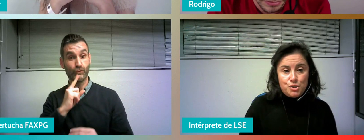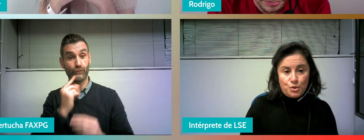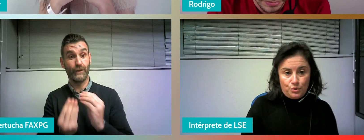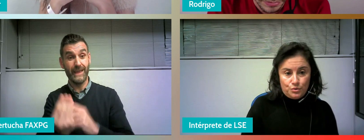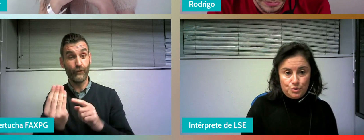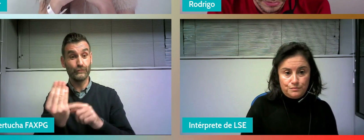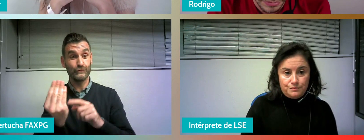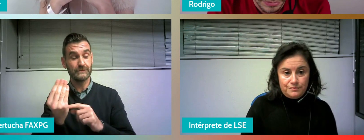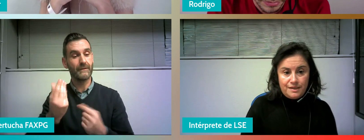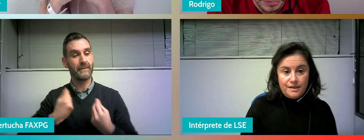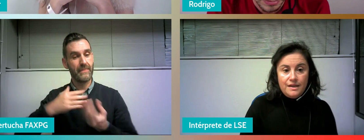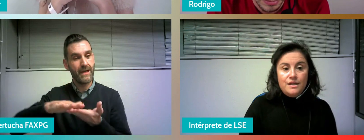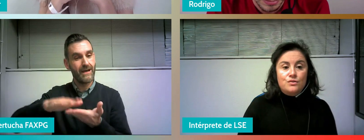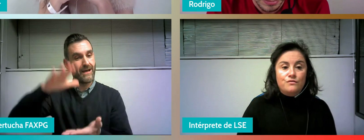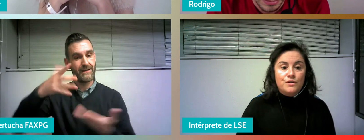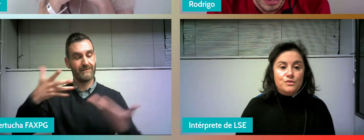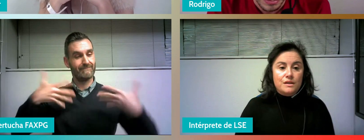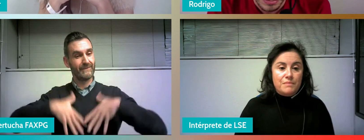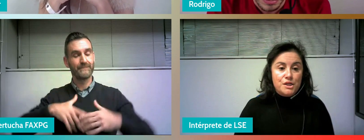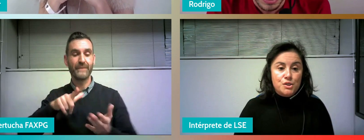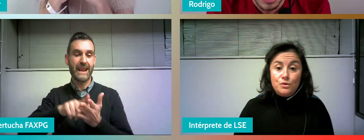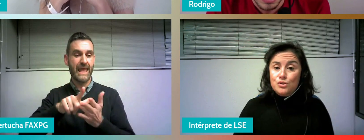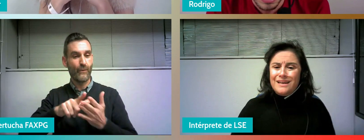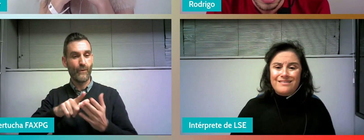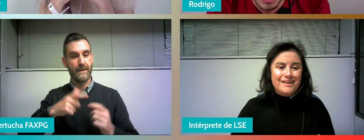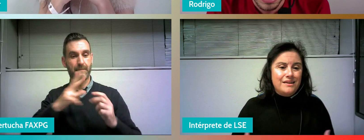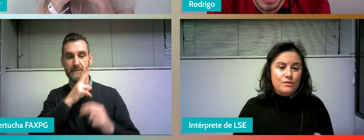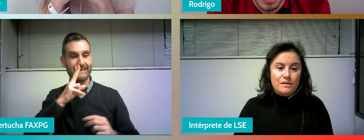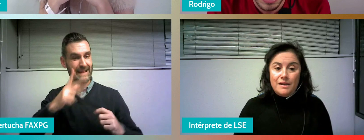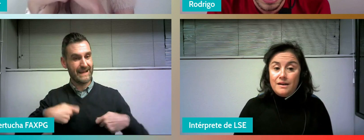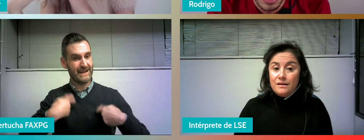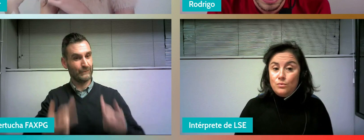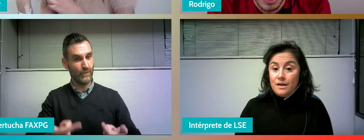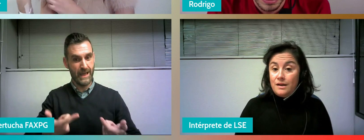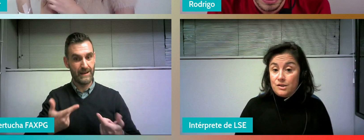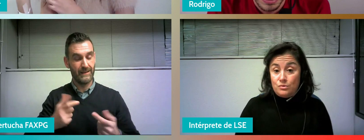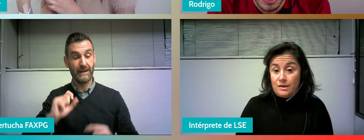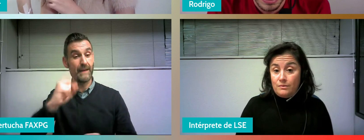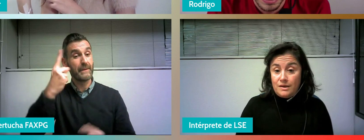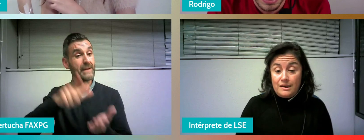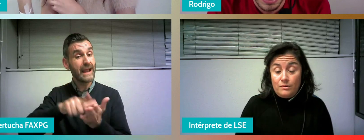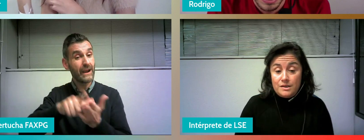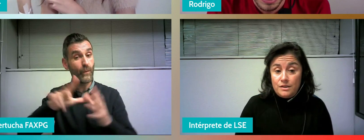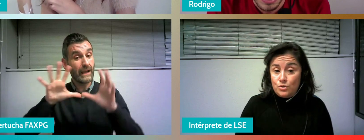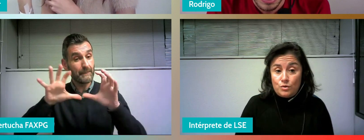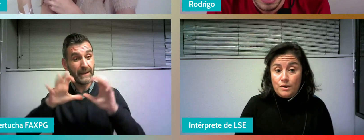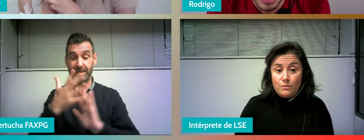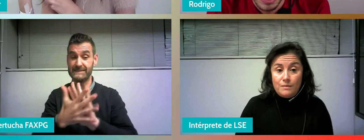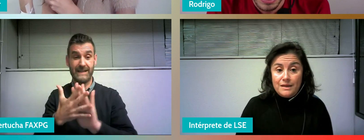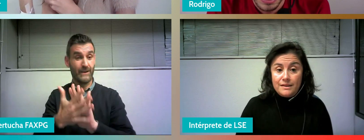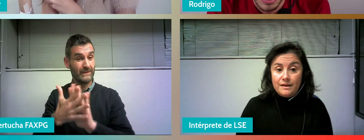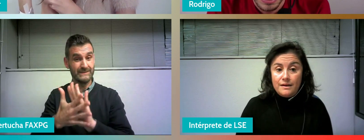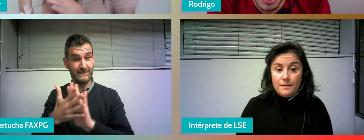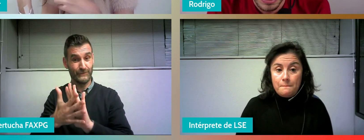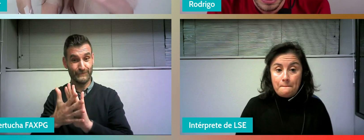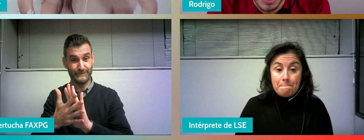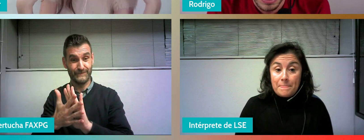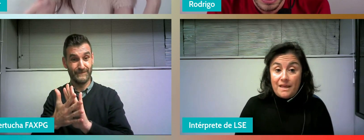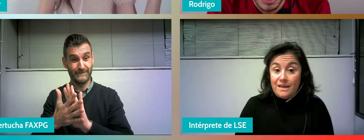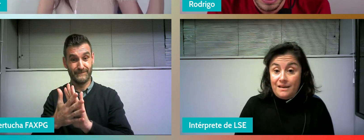pais xordos, ¿no? Uh-huh. Son fillos de pais xordos que adquirieron de manera natural a su lengua de signos como lengua